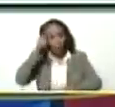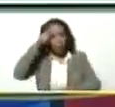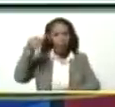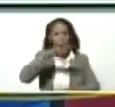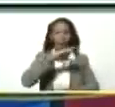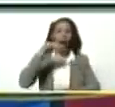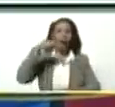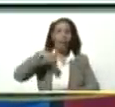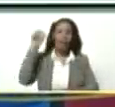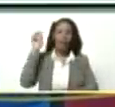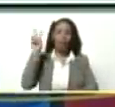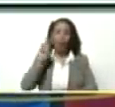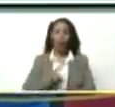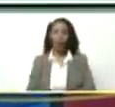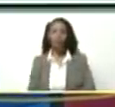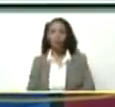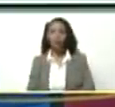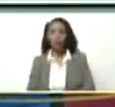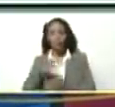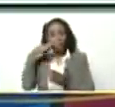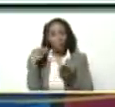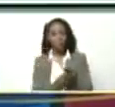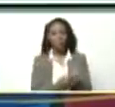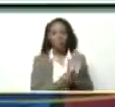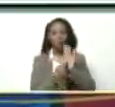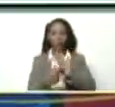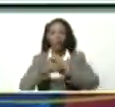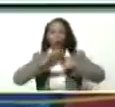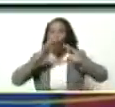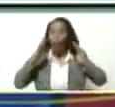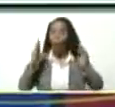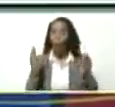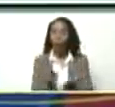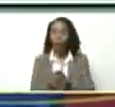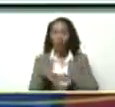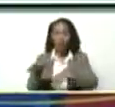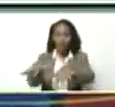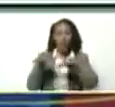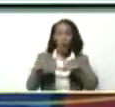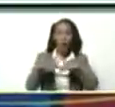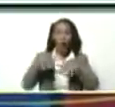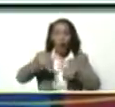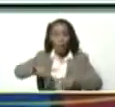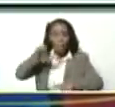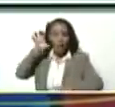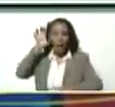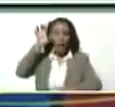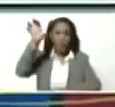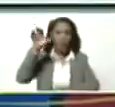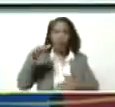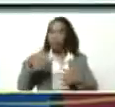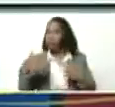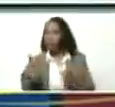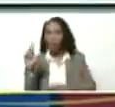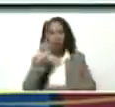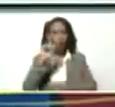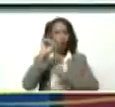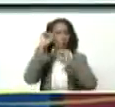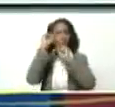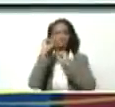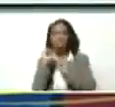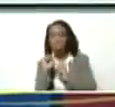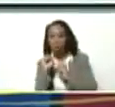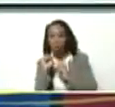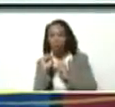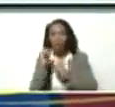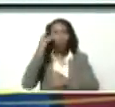de Venezuela y mostrándole al mundo la belleza de un país que no se rinde y